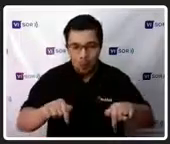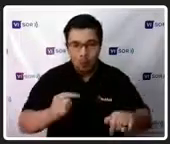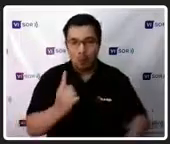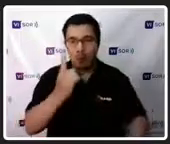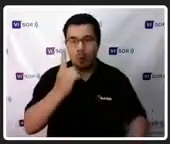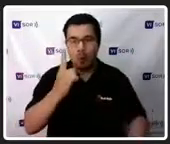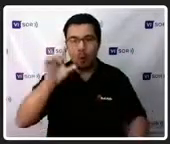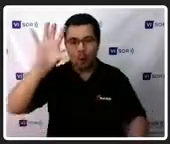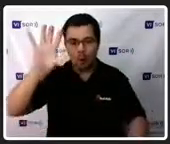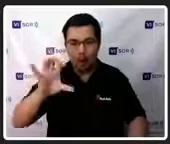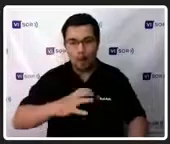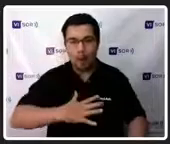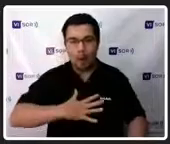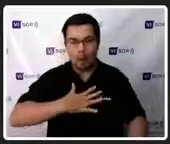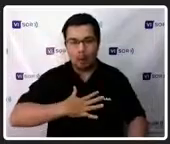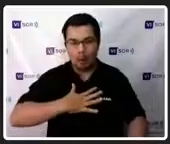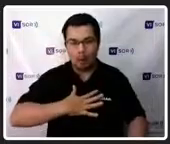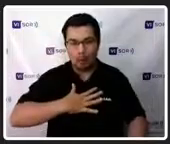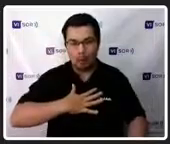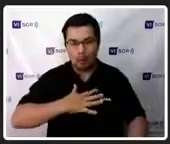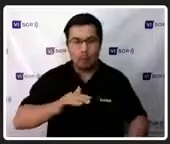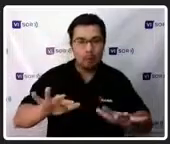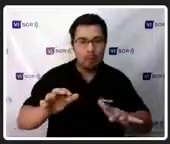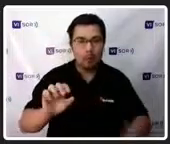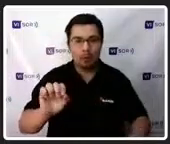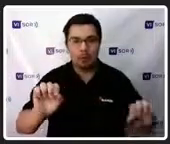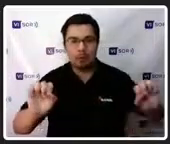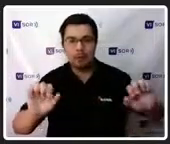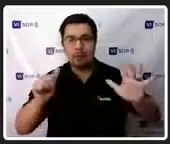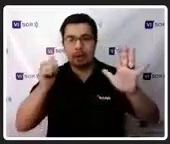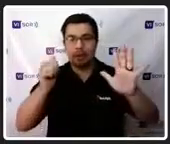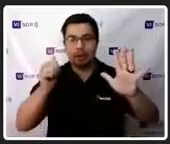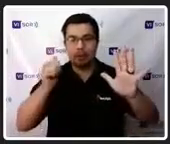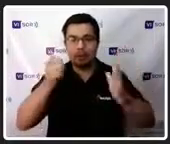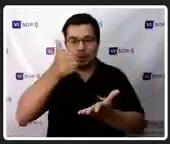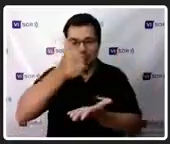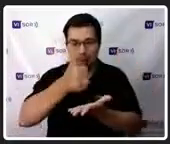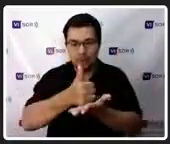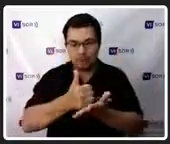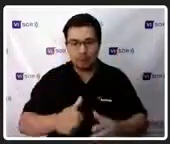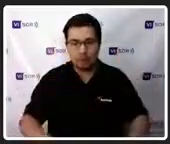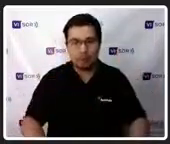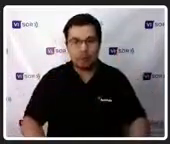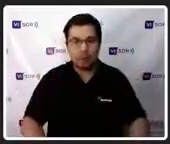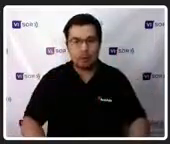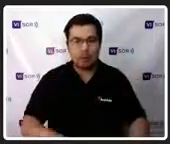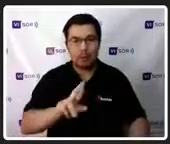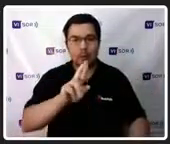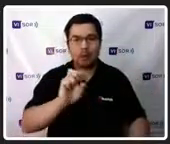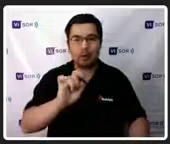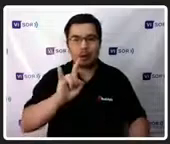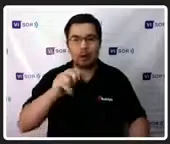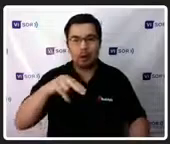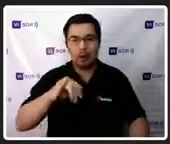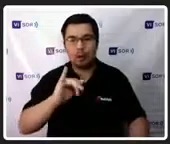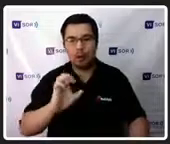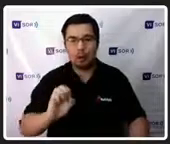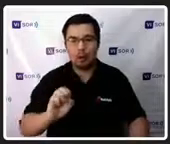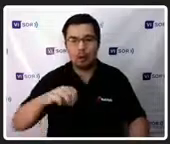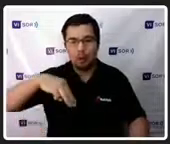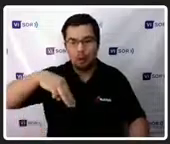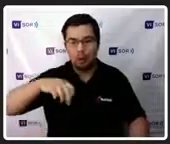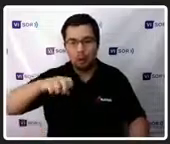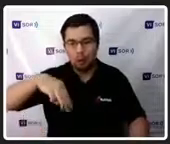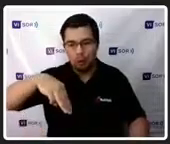nos encontraríamos en sexto semestre, chiquillos. Así que yo un ramo que se llama Revenue Management, y la gracia es que vinculamos el